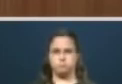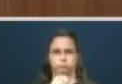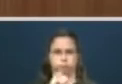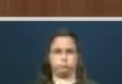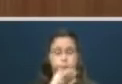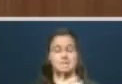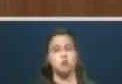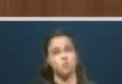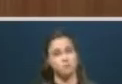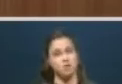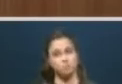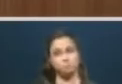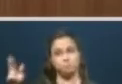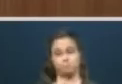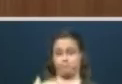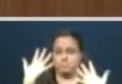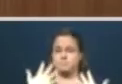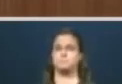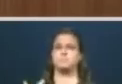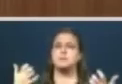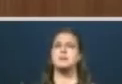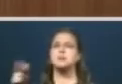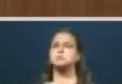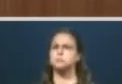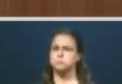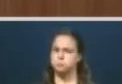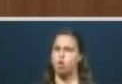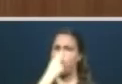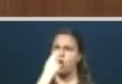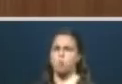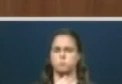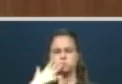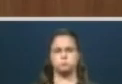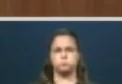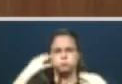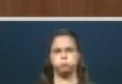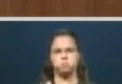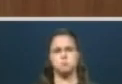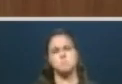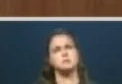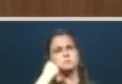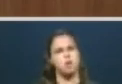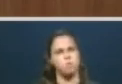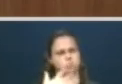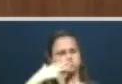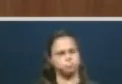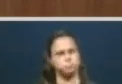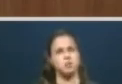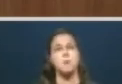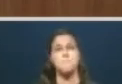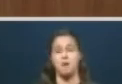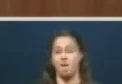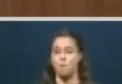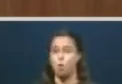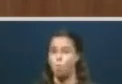quiero reiterar ante esta cámara muy compromiso de convicción y de trabajo para que ese nuevo tiempo